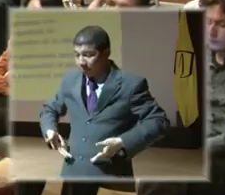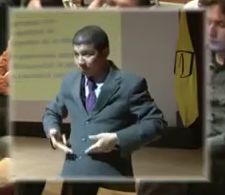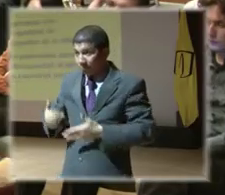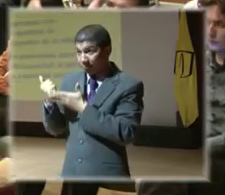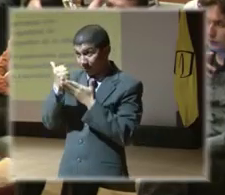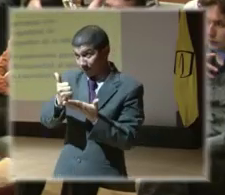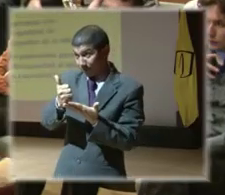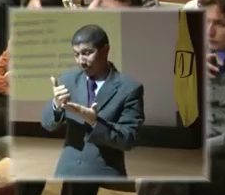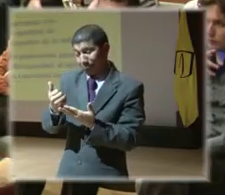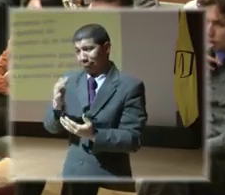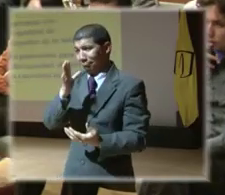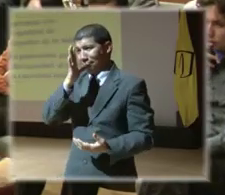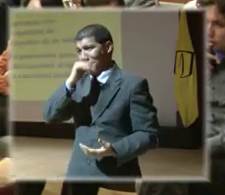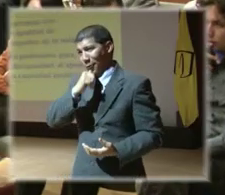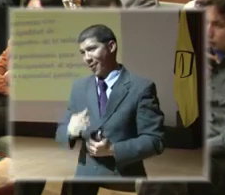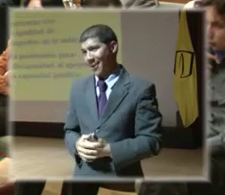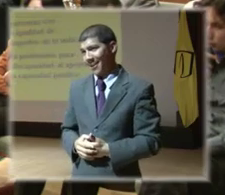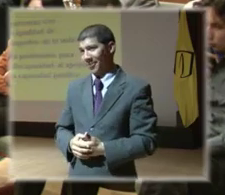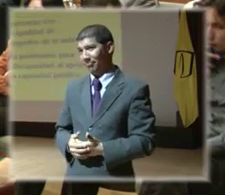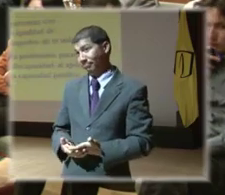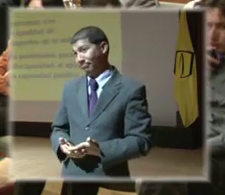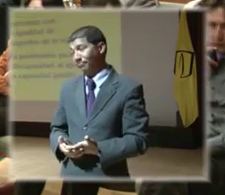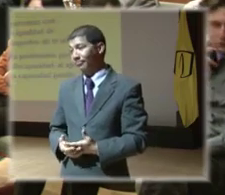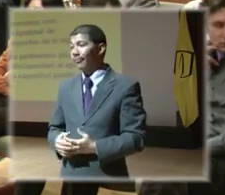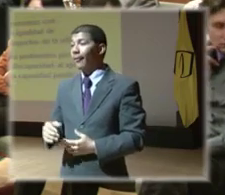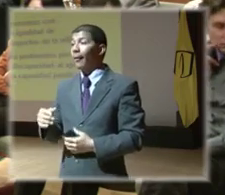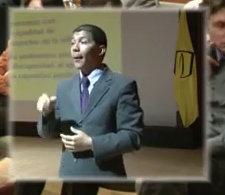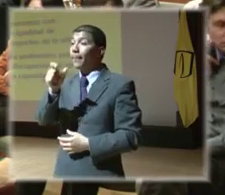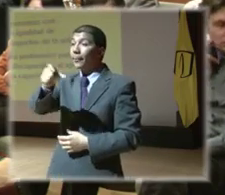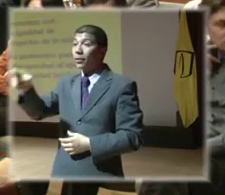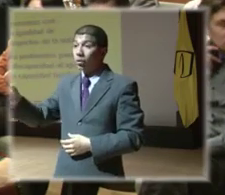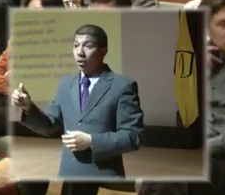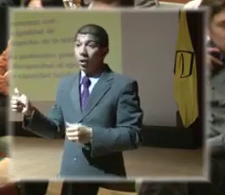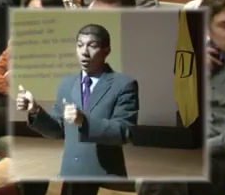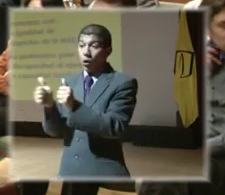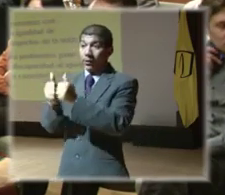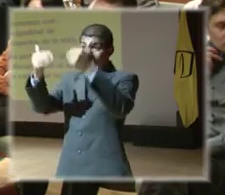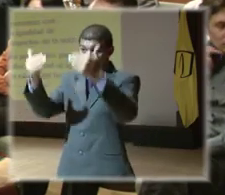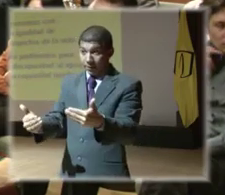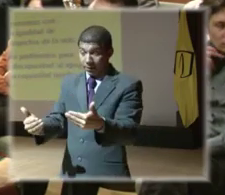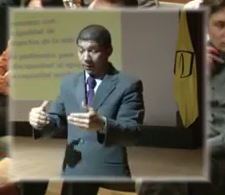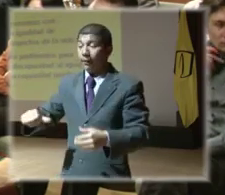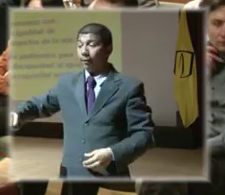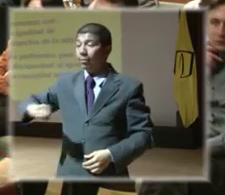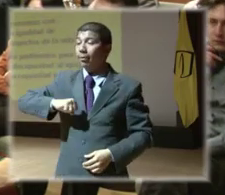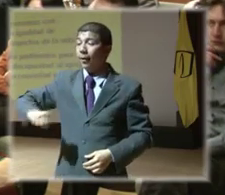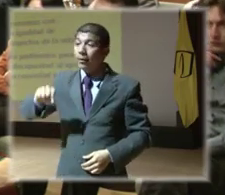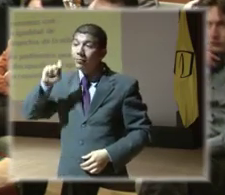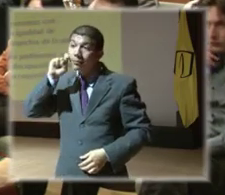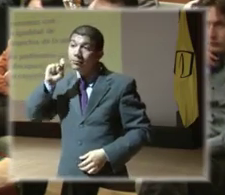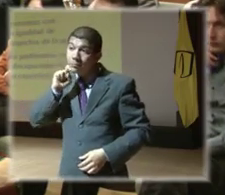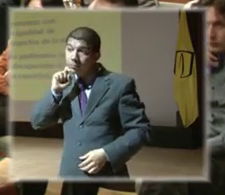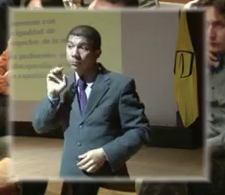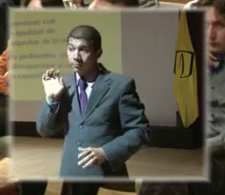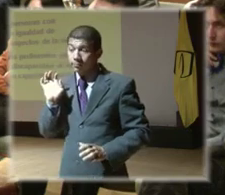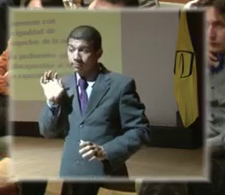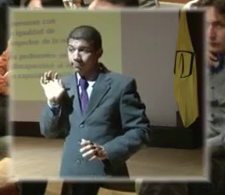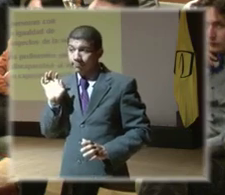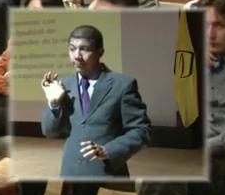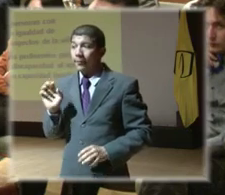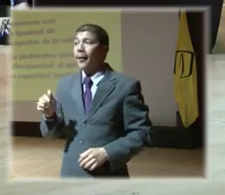una situación generalizada de violencia sexual contra las personas con discapacidad, entonces la respuesta tiene que ser otra. Porque a ninguna